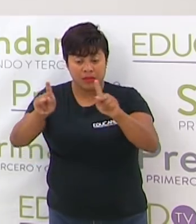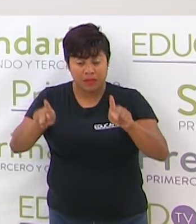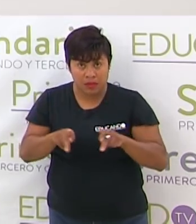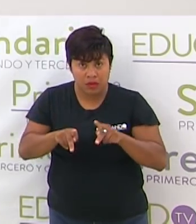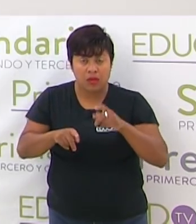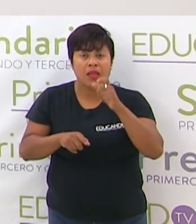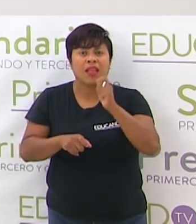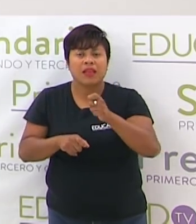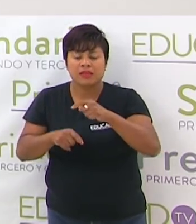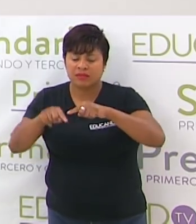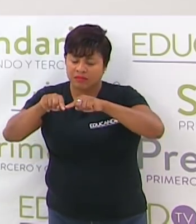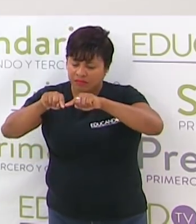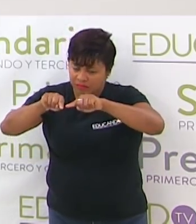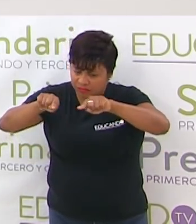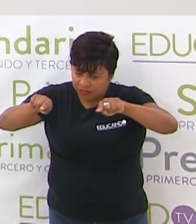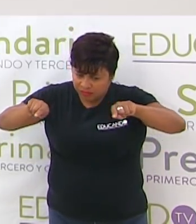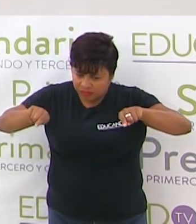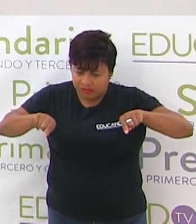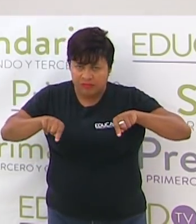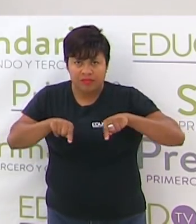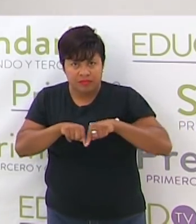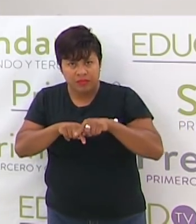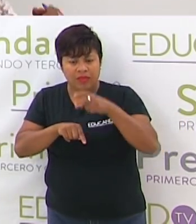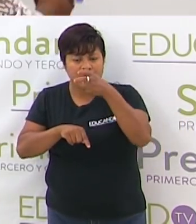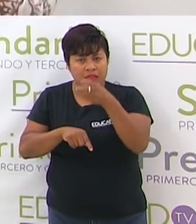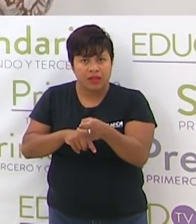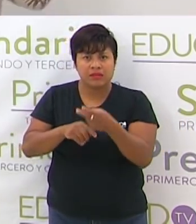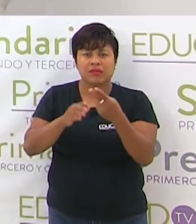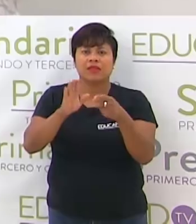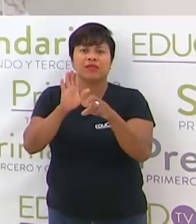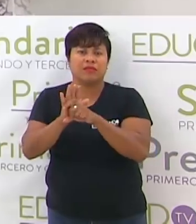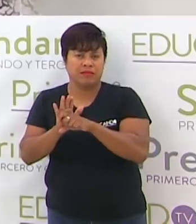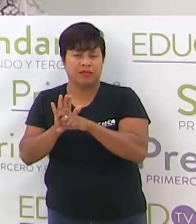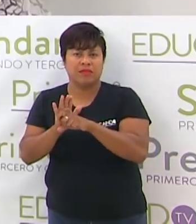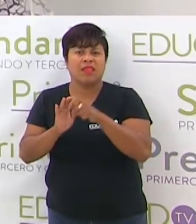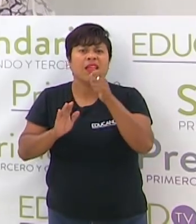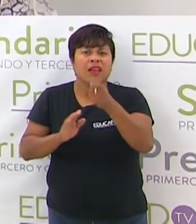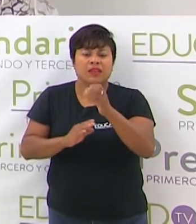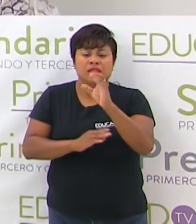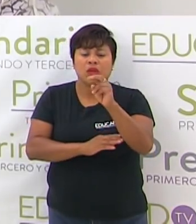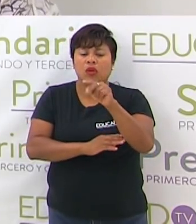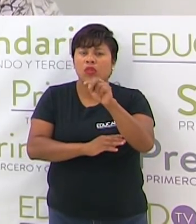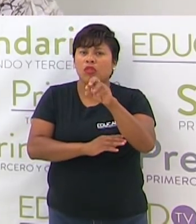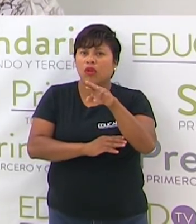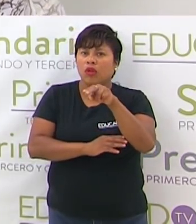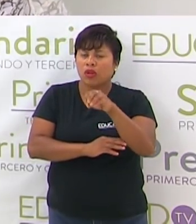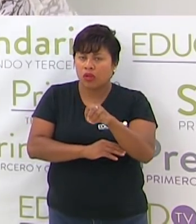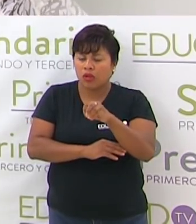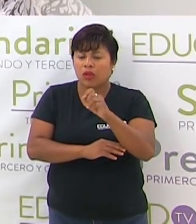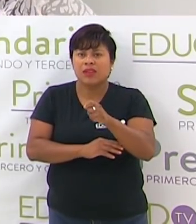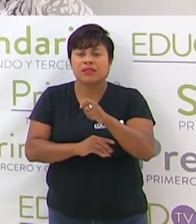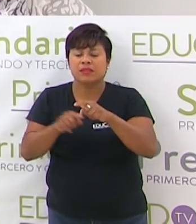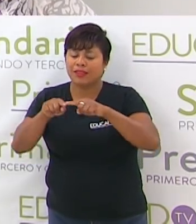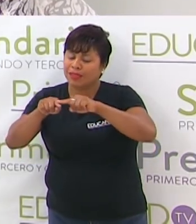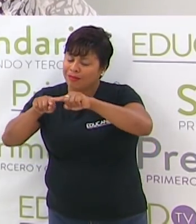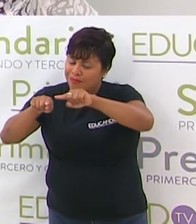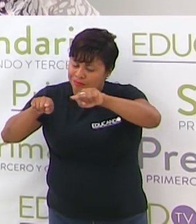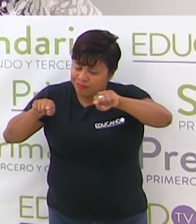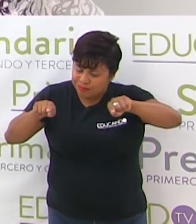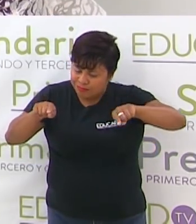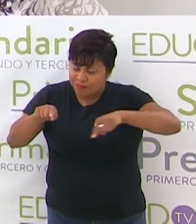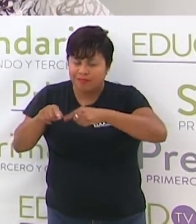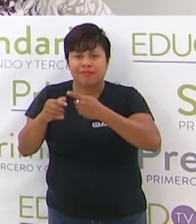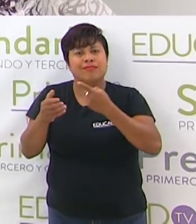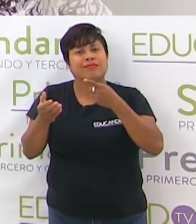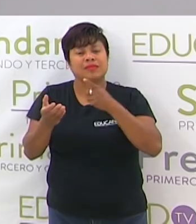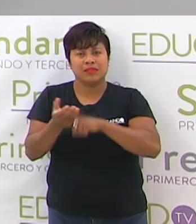perímetro es el contorno de esa figura. ¿Qué es el contorno? Todo lo que